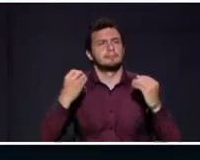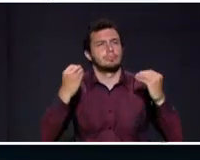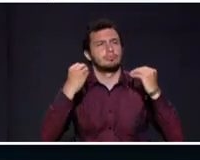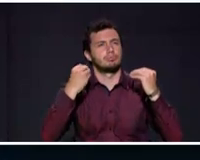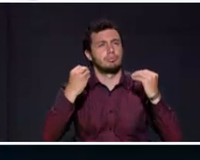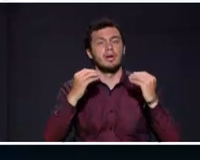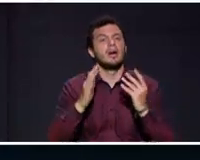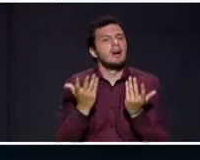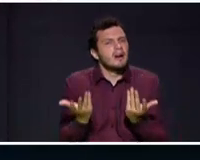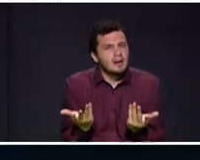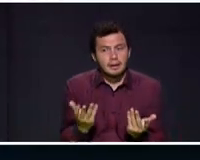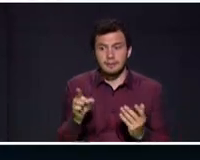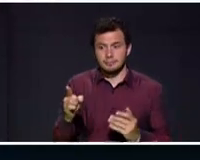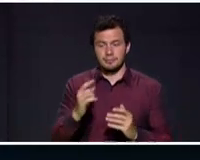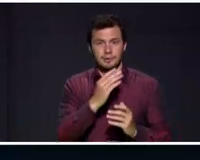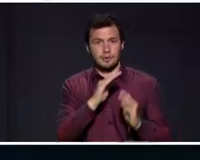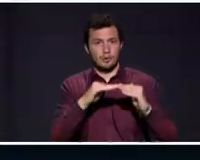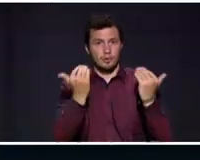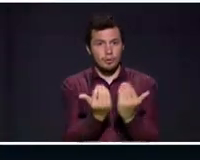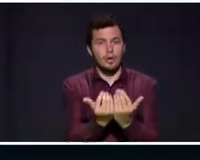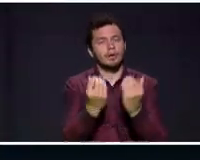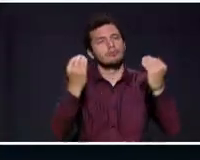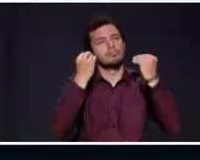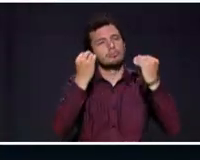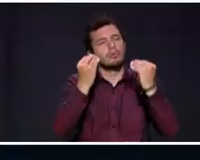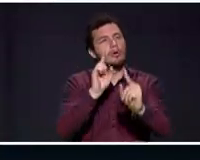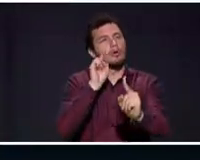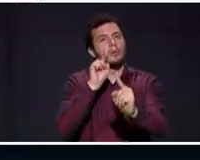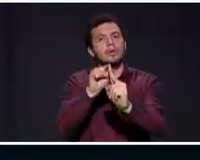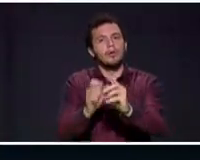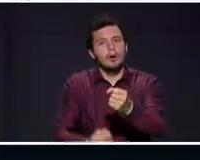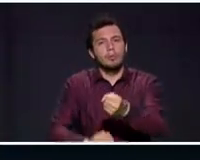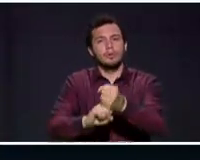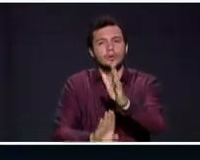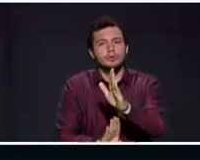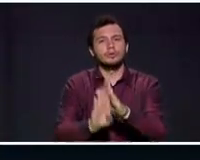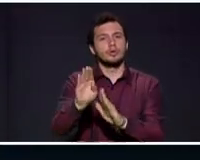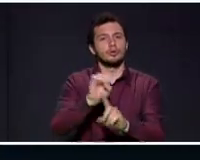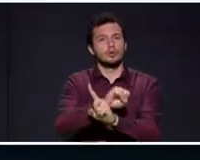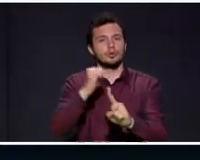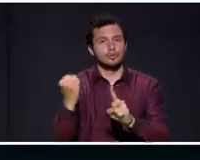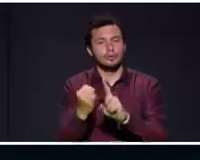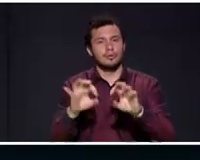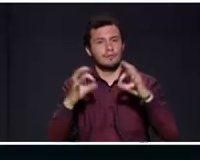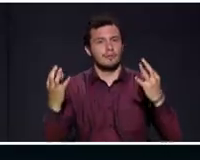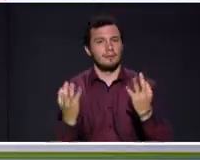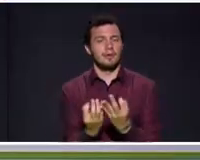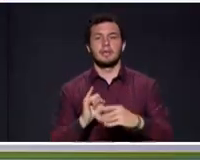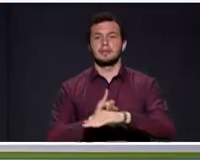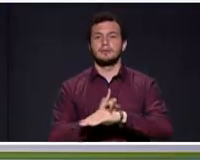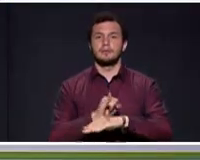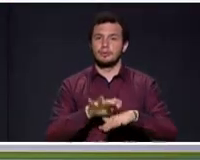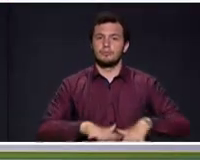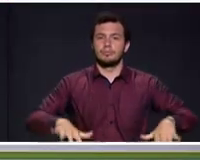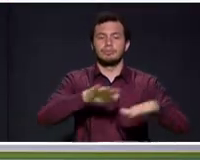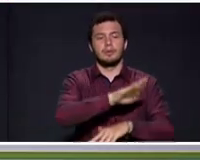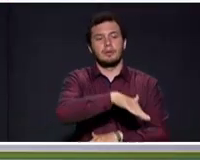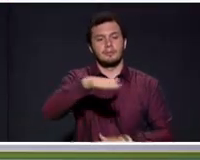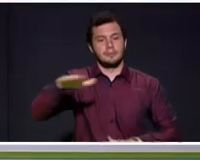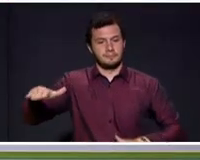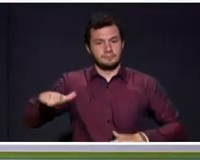escolar y que puedan ayudarlos en el desarrollo social familiar e institucional de nuestro departamento candidatos así finalizamos el